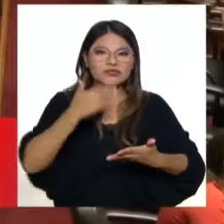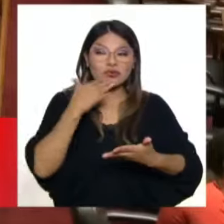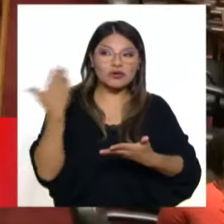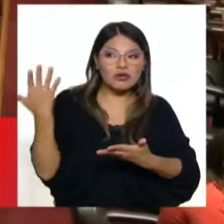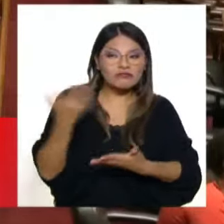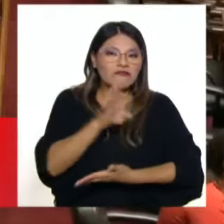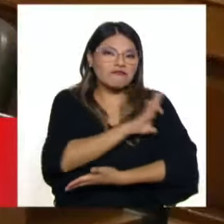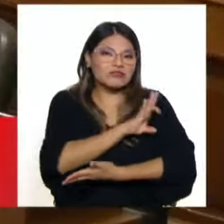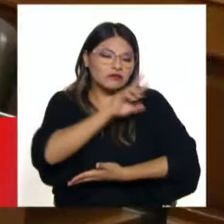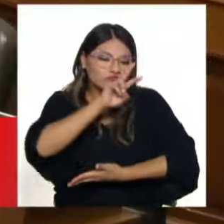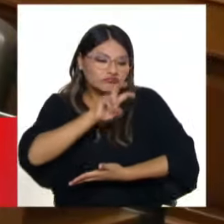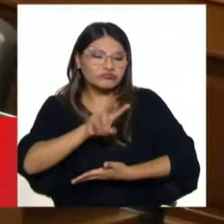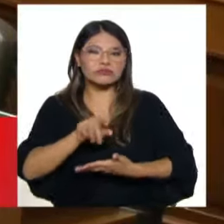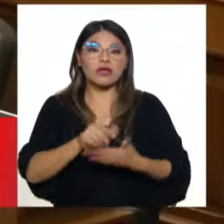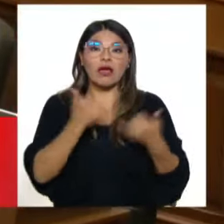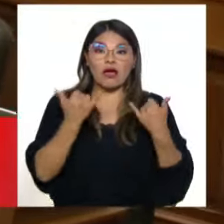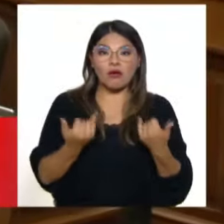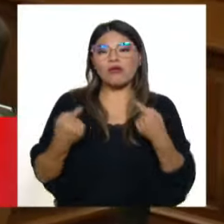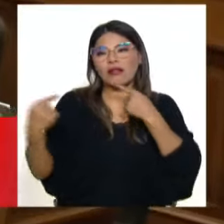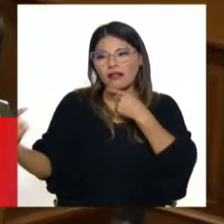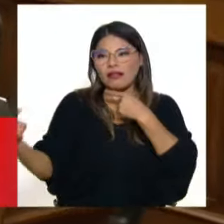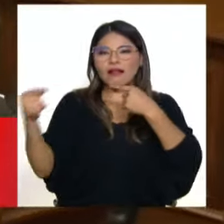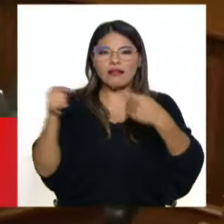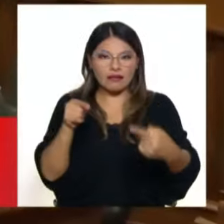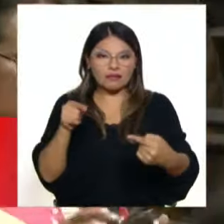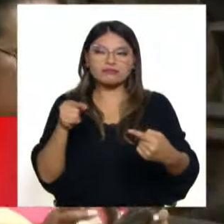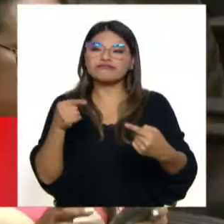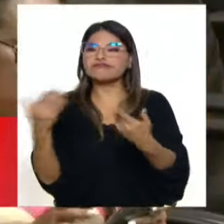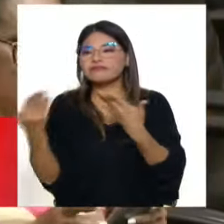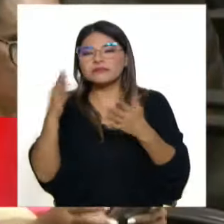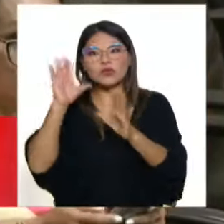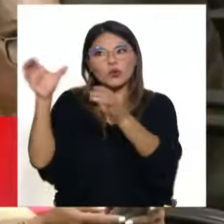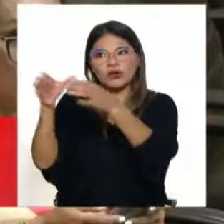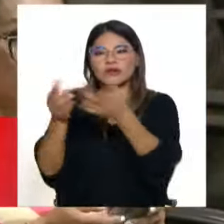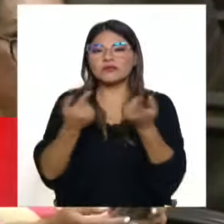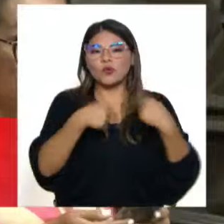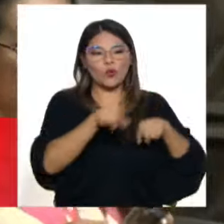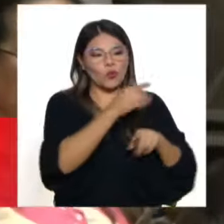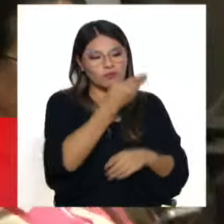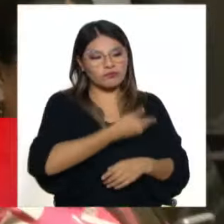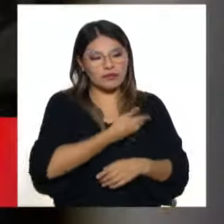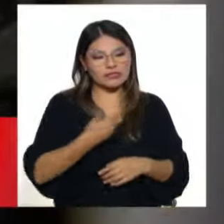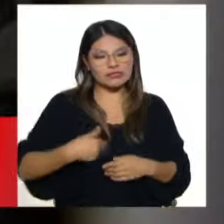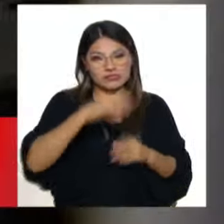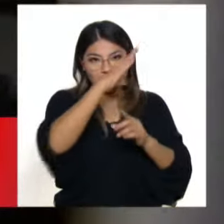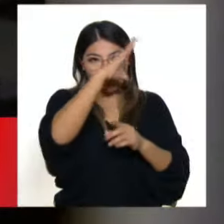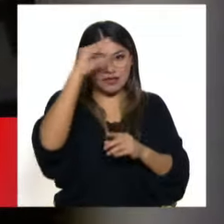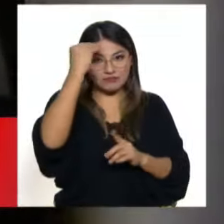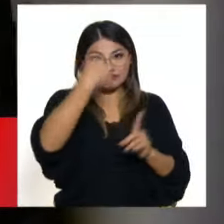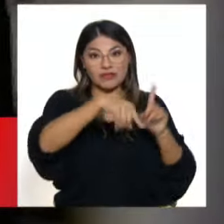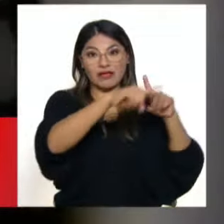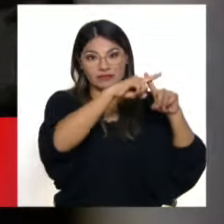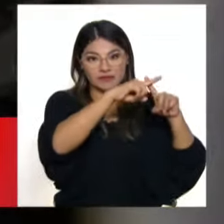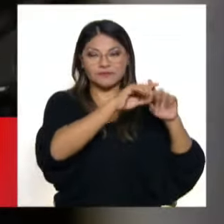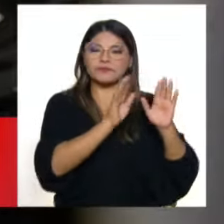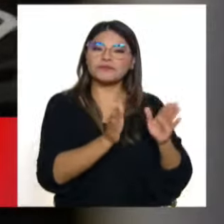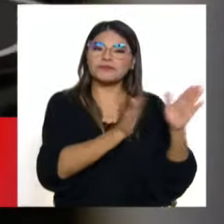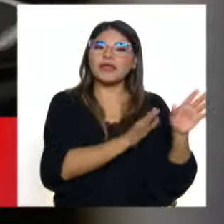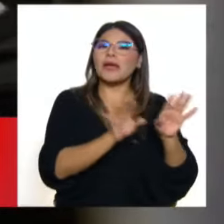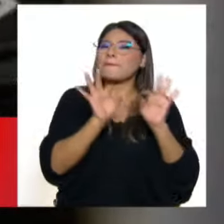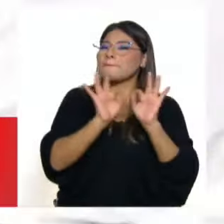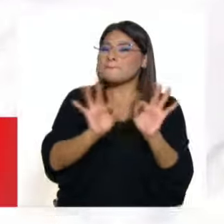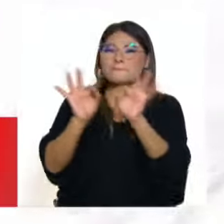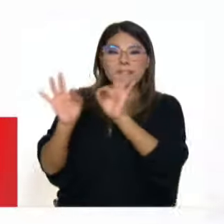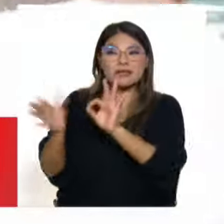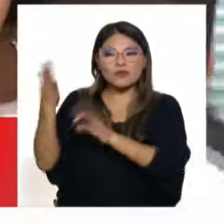siendo materia de debate entre los legisladores en tanto está pendiente que el congreso se pronuncie sobre el pedido del expresidente Alberto fujimori que también ha